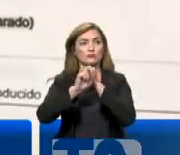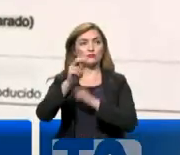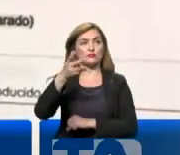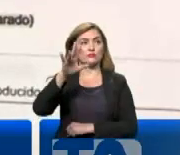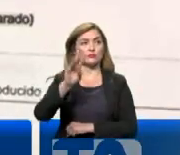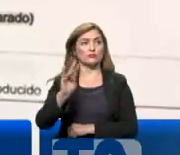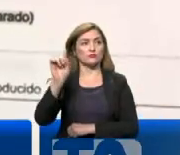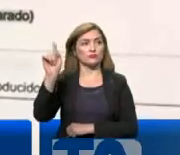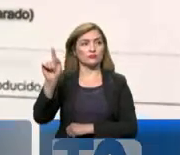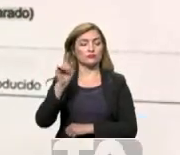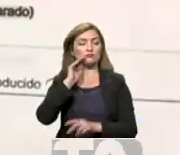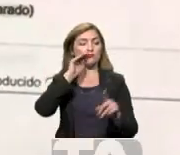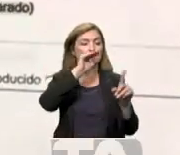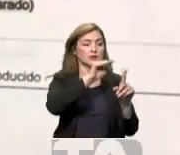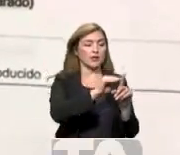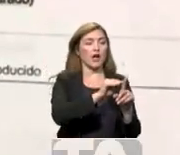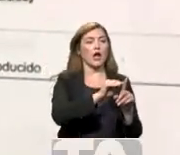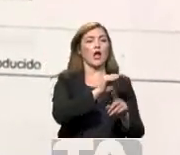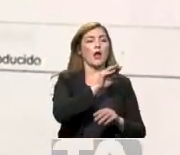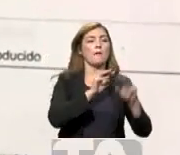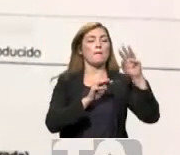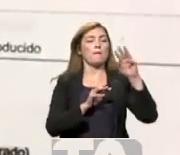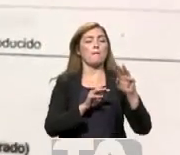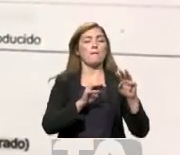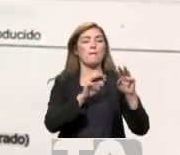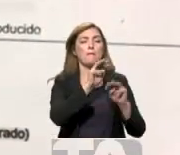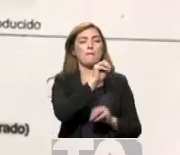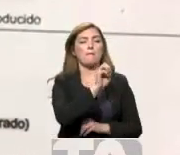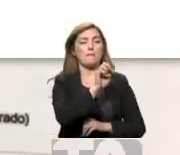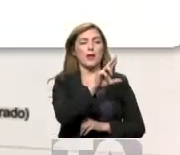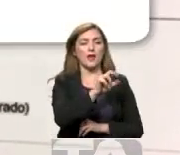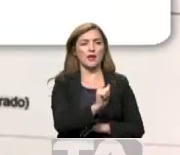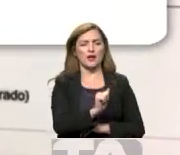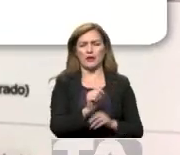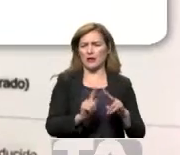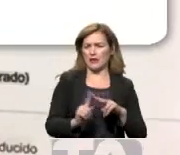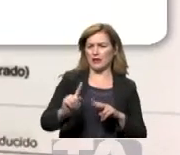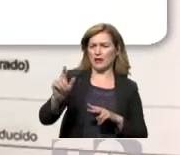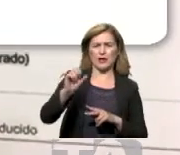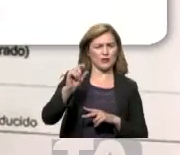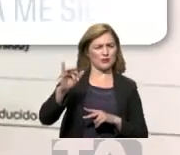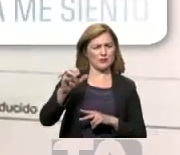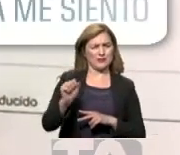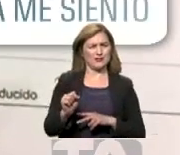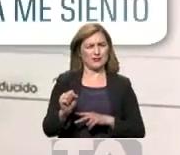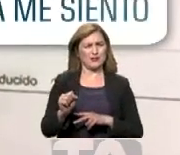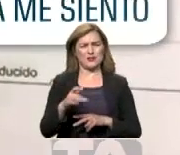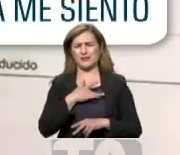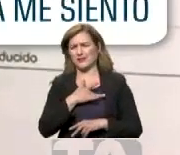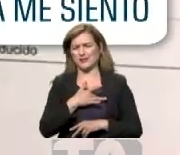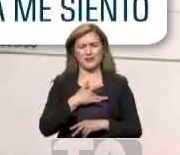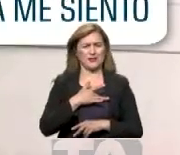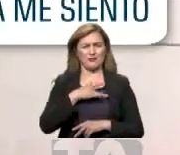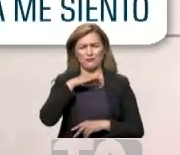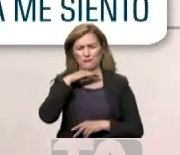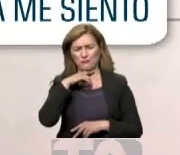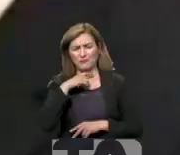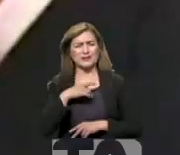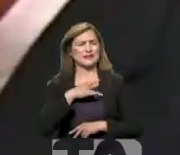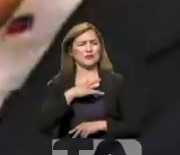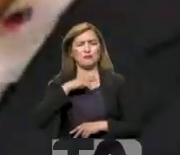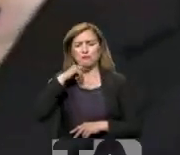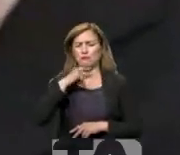que Alvarado le escribe a Mera. No puede haberse escapado Solís, ya es el colmo, qué fea sensación, qué burlada me